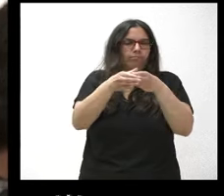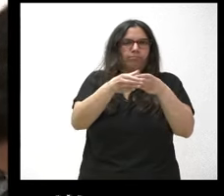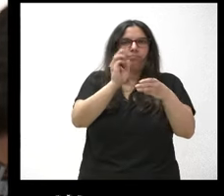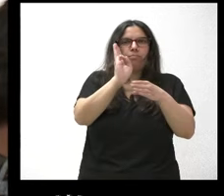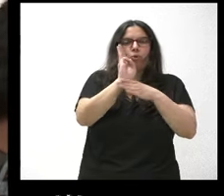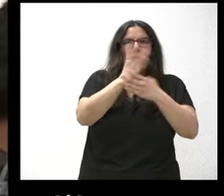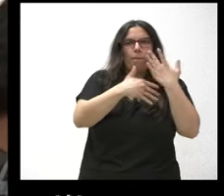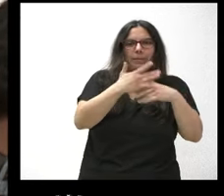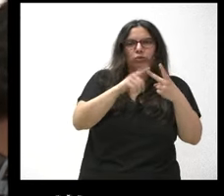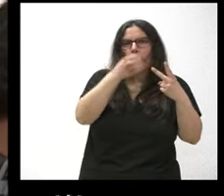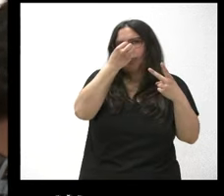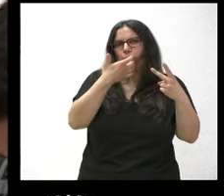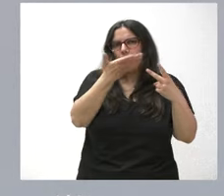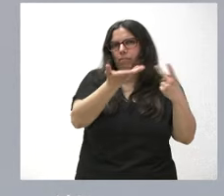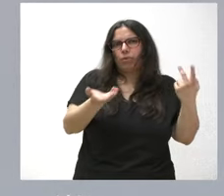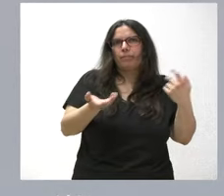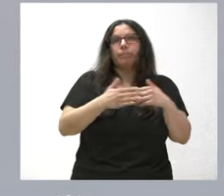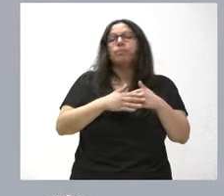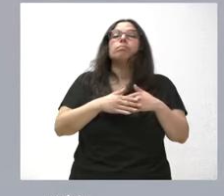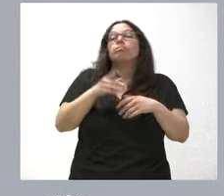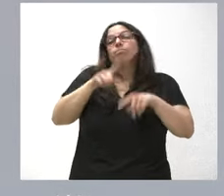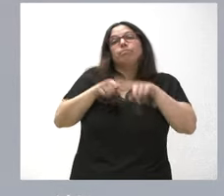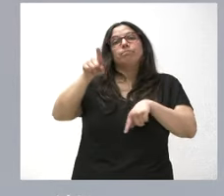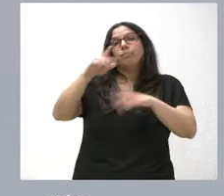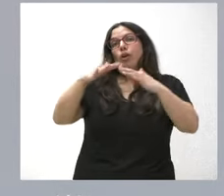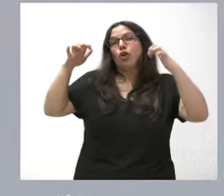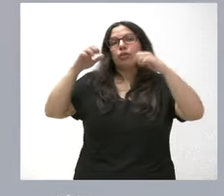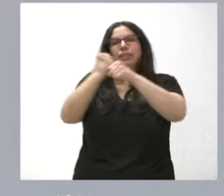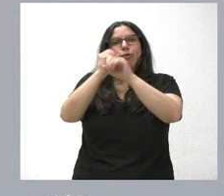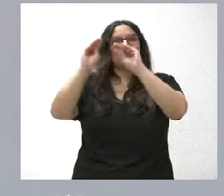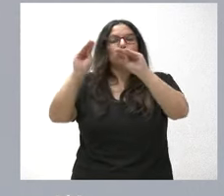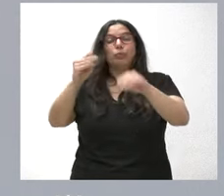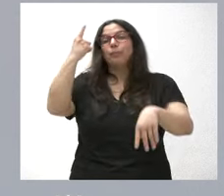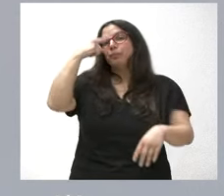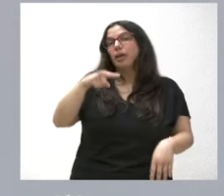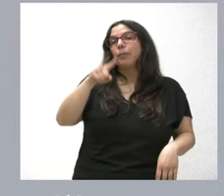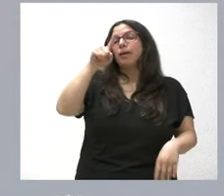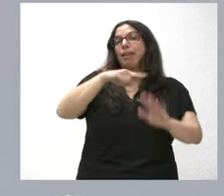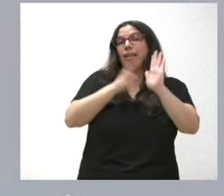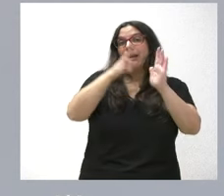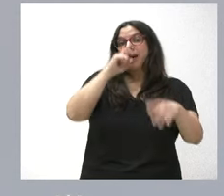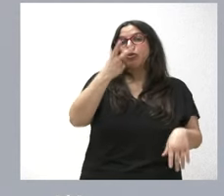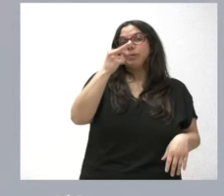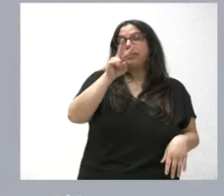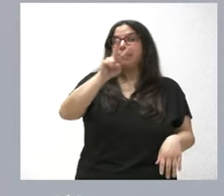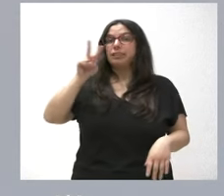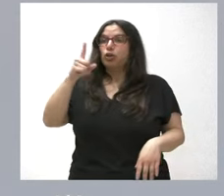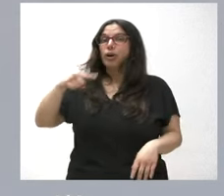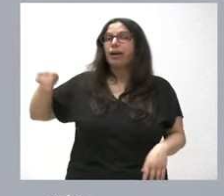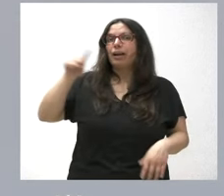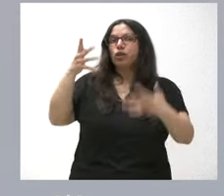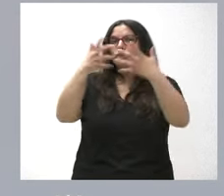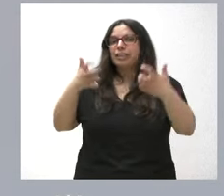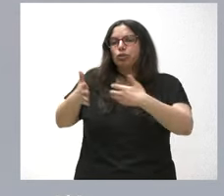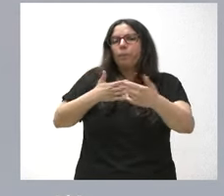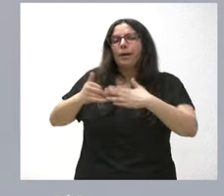del Grupo Mixto o PSOE. Pues para eso es el Parlamento. Saben ustedes que la normativa nacional del año 2022 se inspiró claramente y se redactó de puño y letra por parte